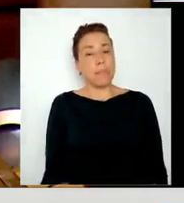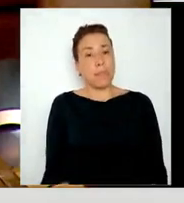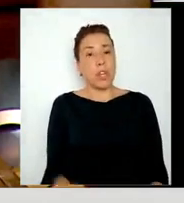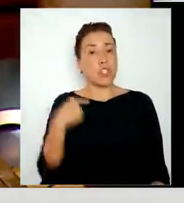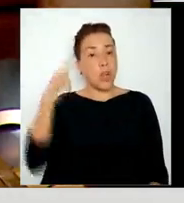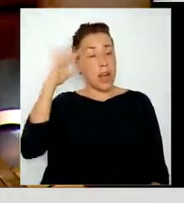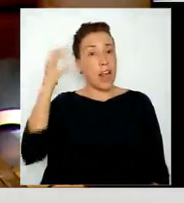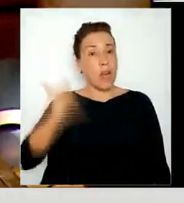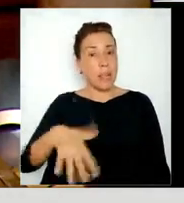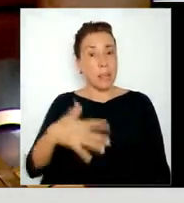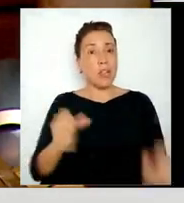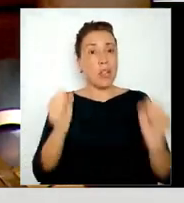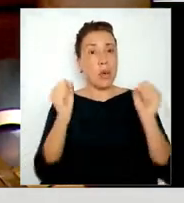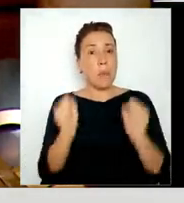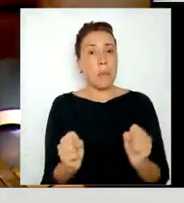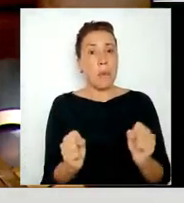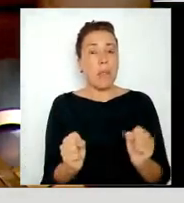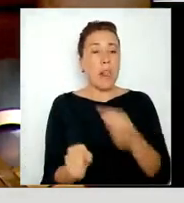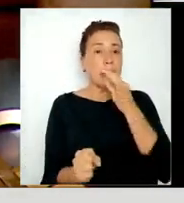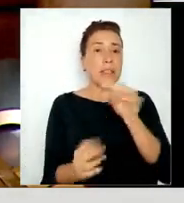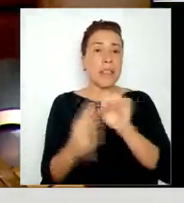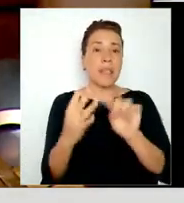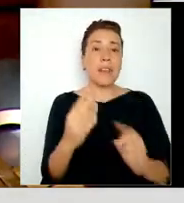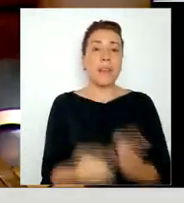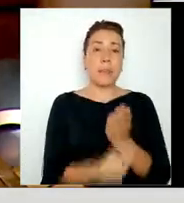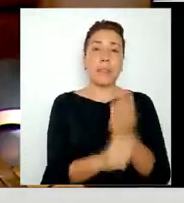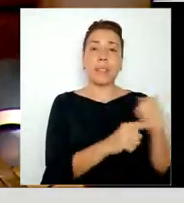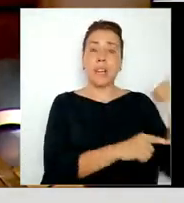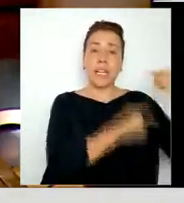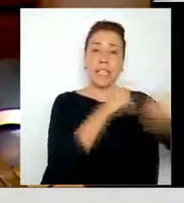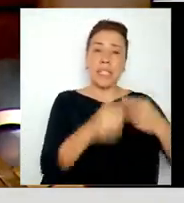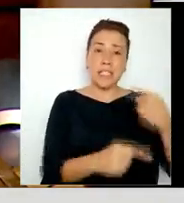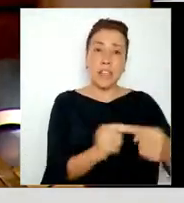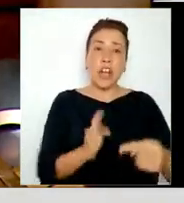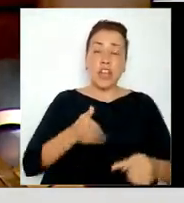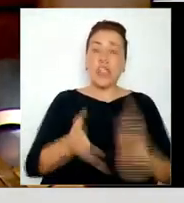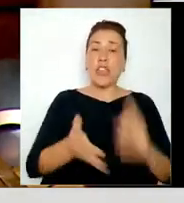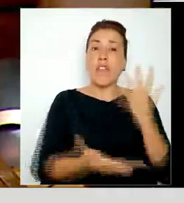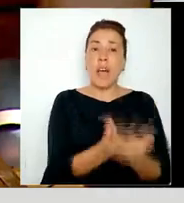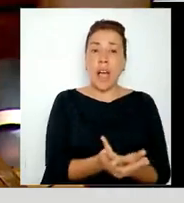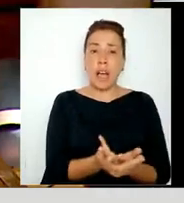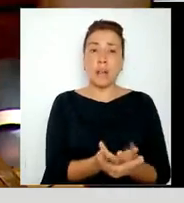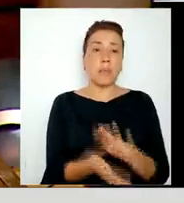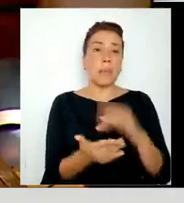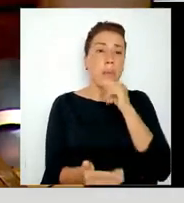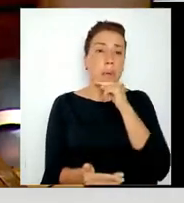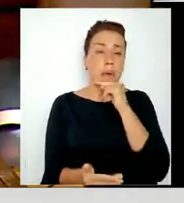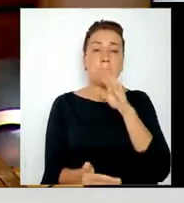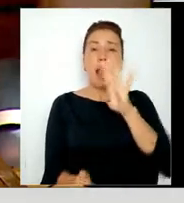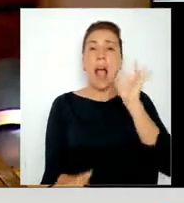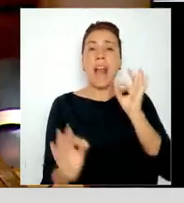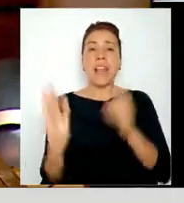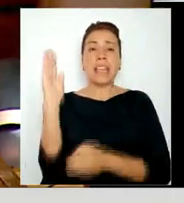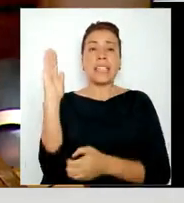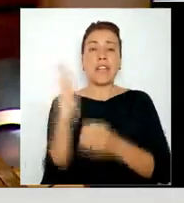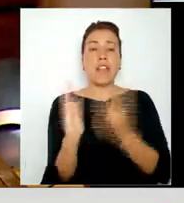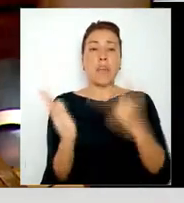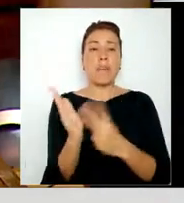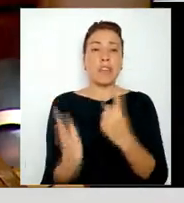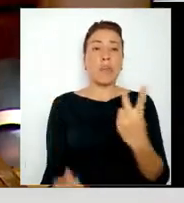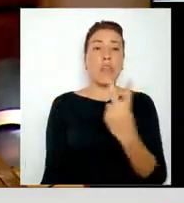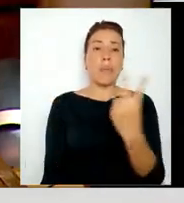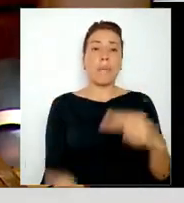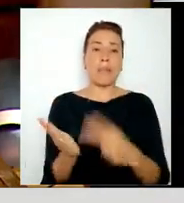mencionar algunas de las demandas históricas y vigentes que tienen por ejemplo la puesta al día en escalafon 2021-2022 el concurso